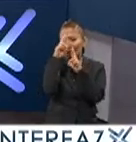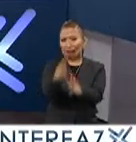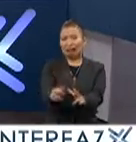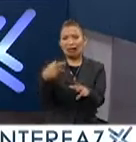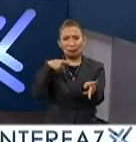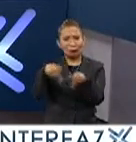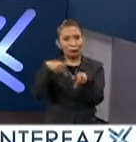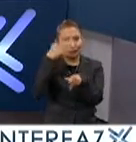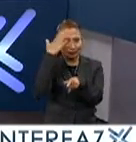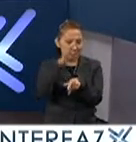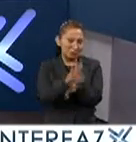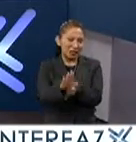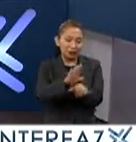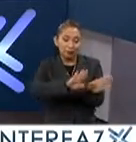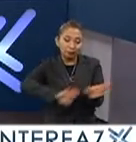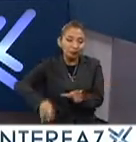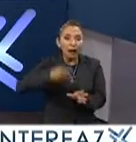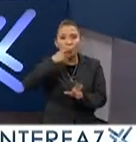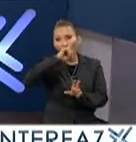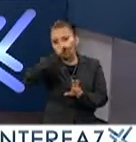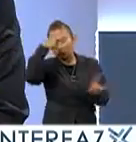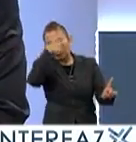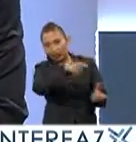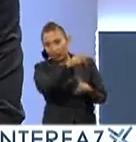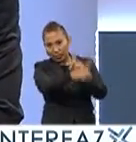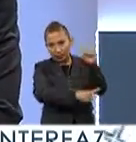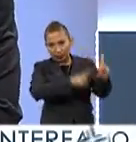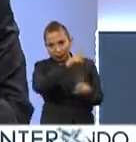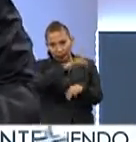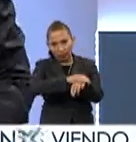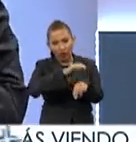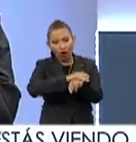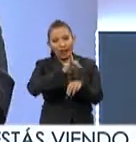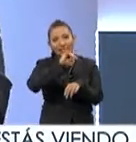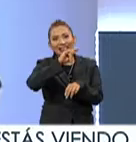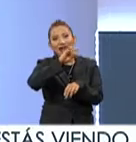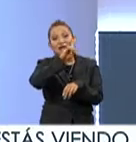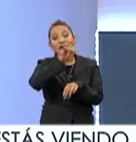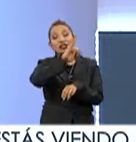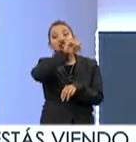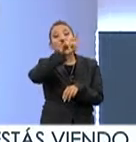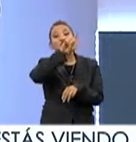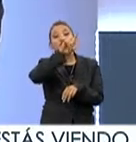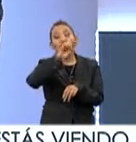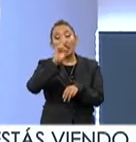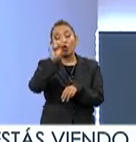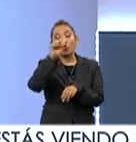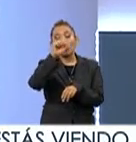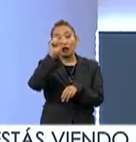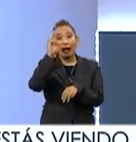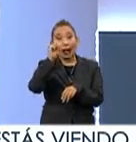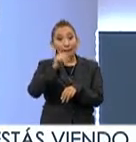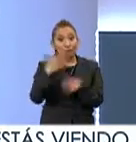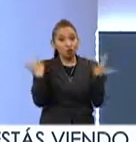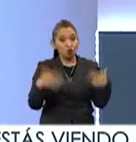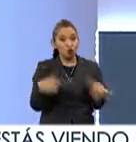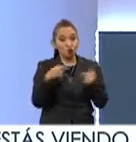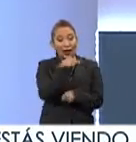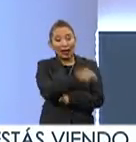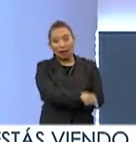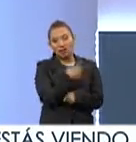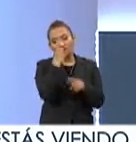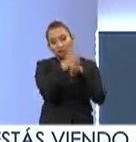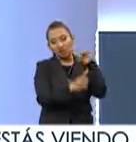Brasil, como sabemos. Pero vamos a hablar de otro deporte. ¿Qué te parece, amigos de Interfaz? Traemos el judo de la Universidad Nacional Autónoma de México, que es